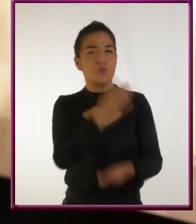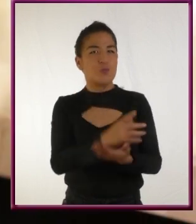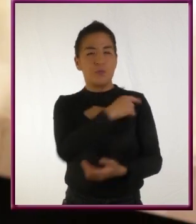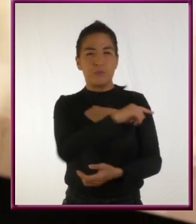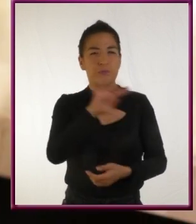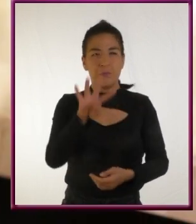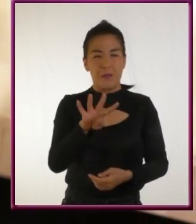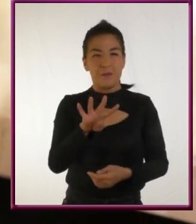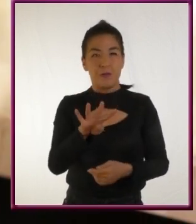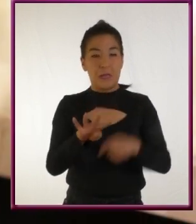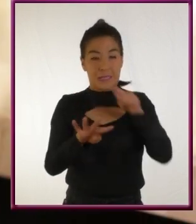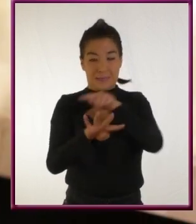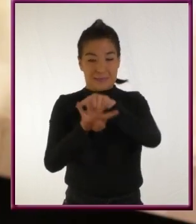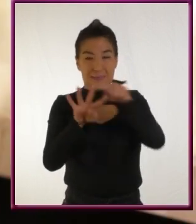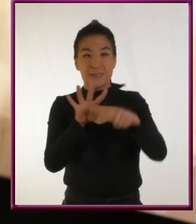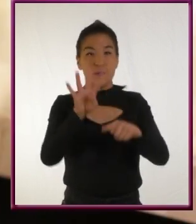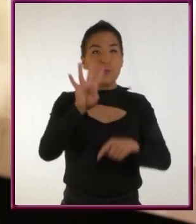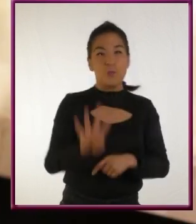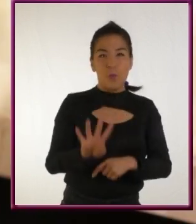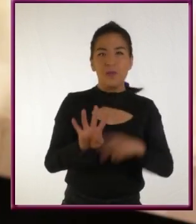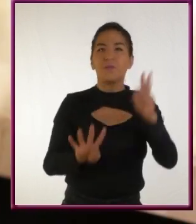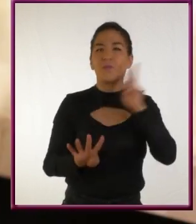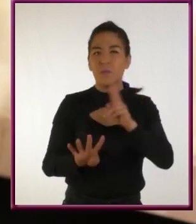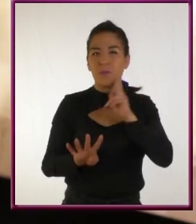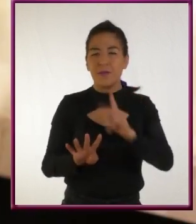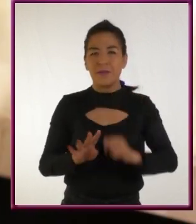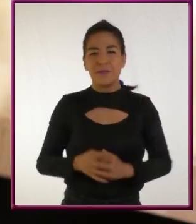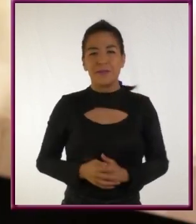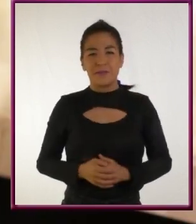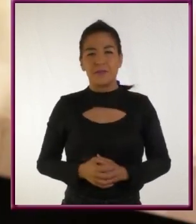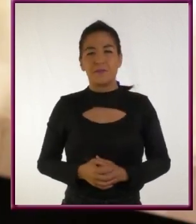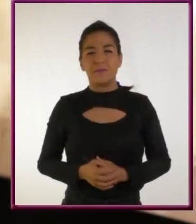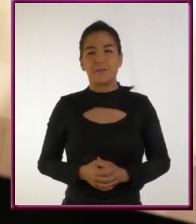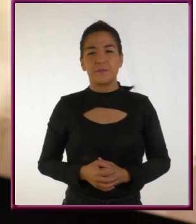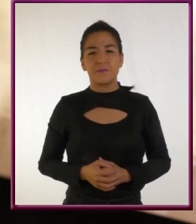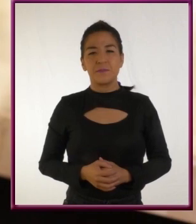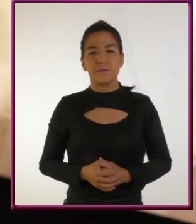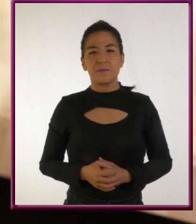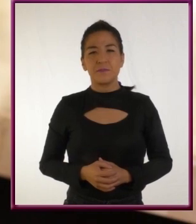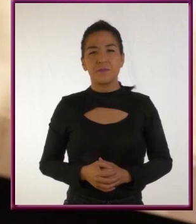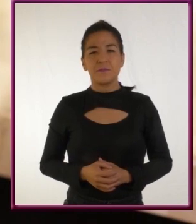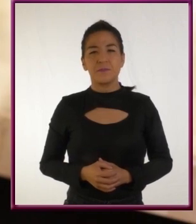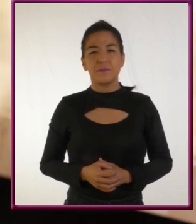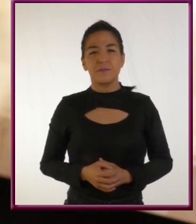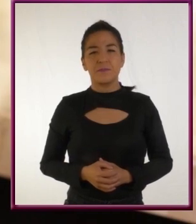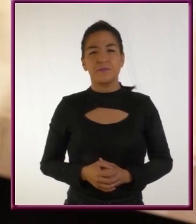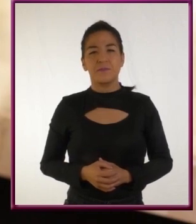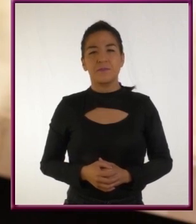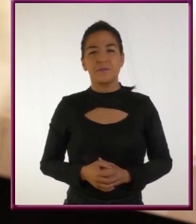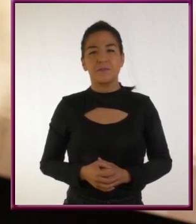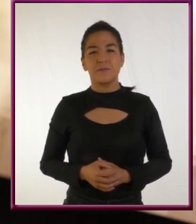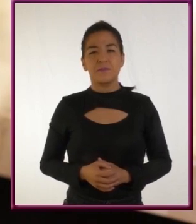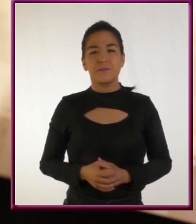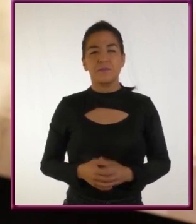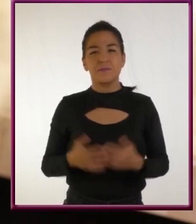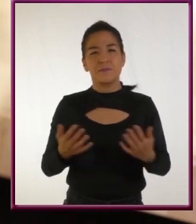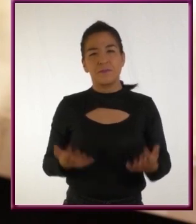4 posibilidades. De esas 4 posibilidades, todavía puede uno cambiar